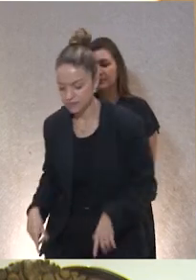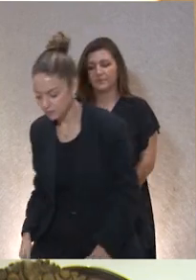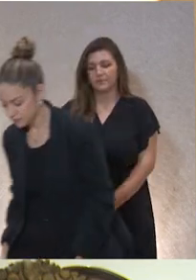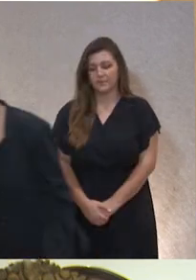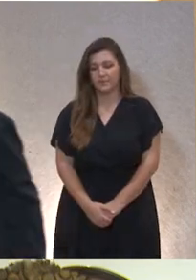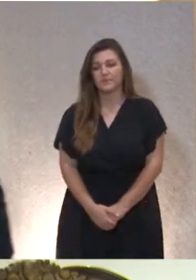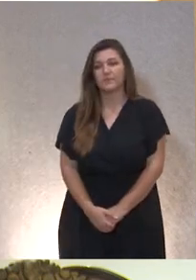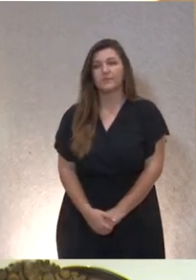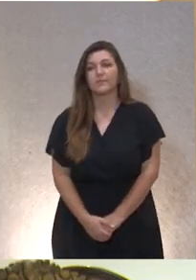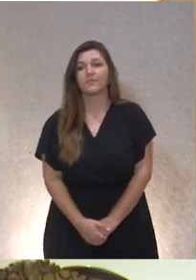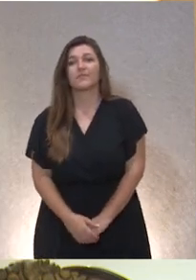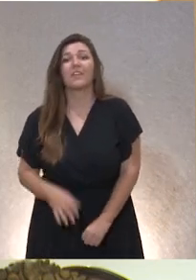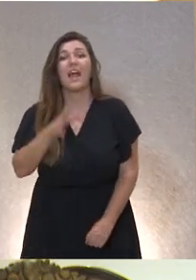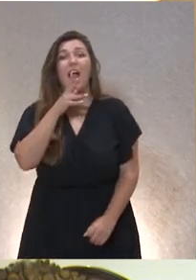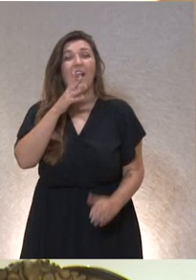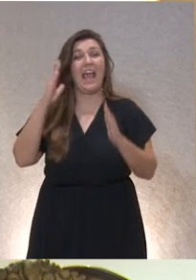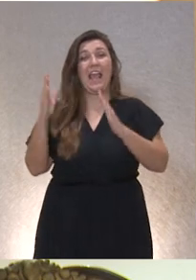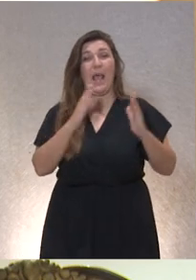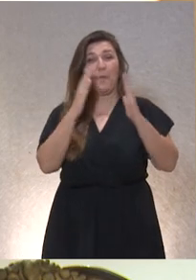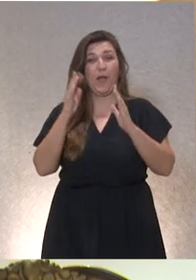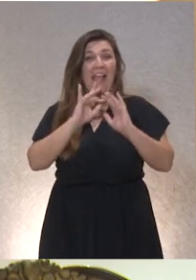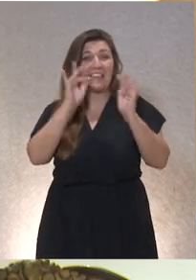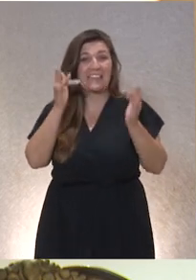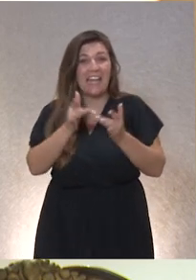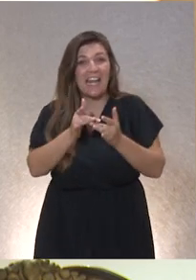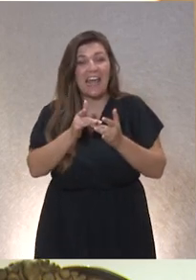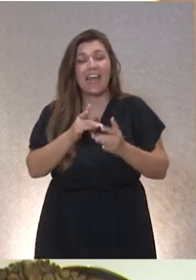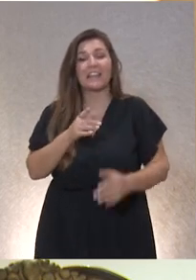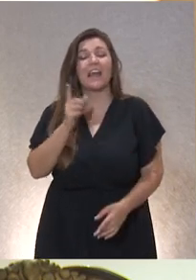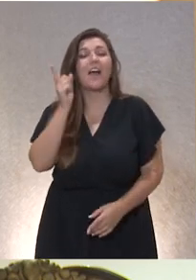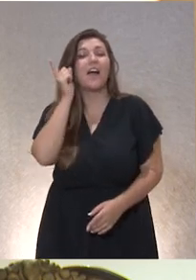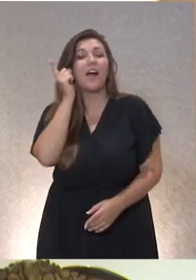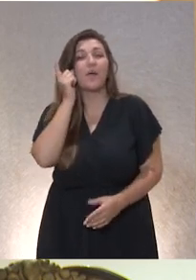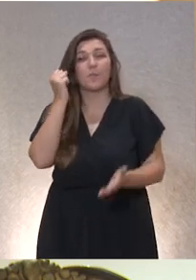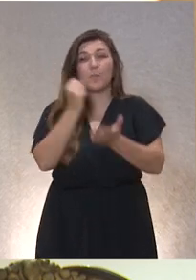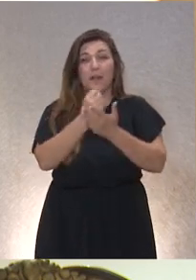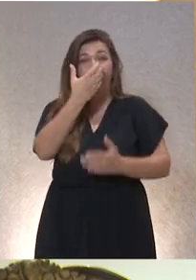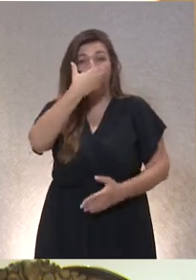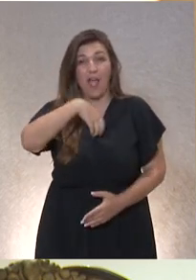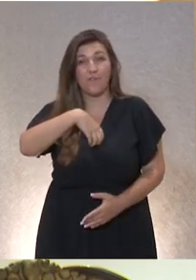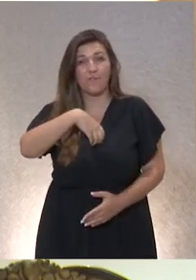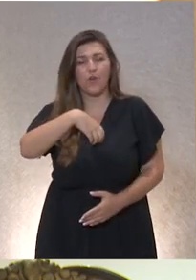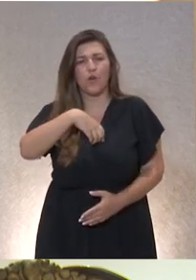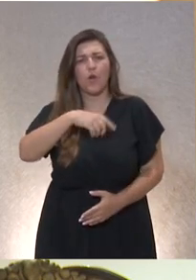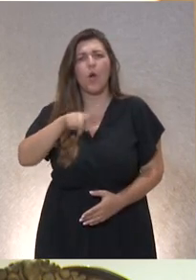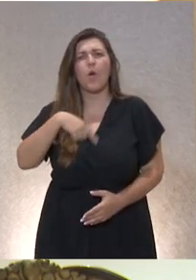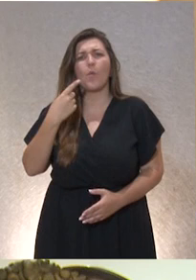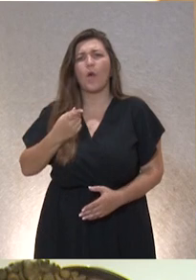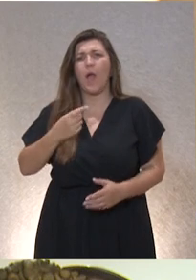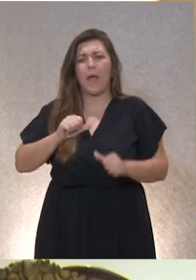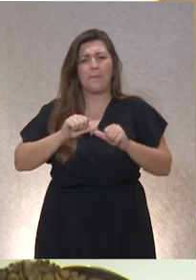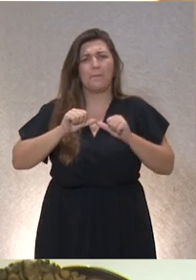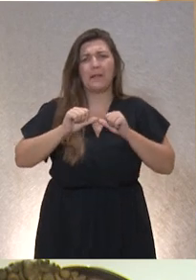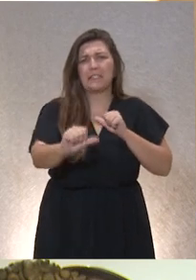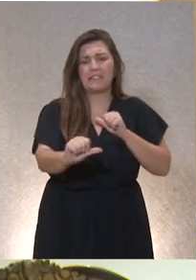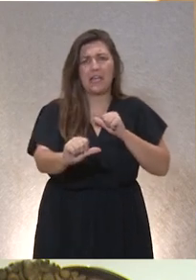pues en esta era del internet y del iPhone que facilita los flujos de la información en Red que multiplica los emisores